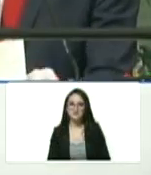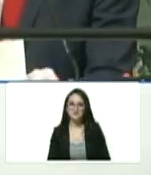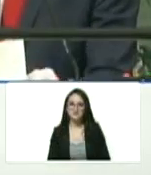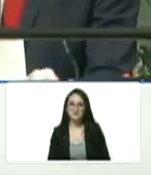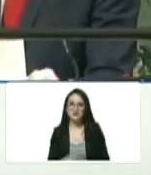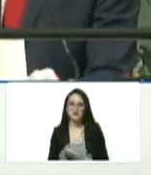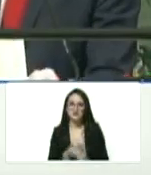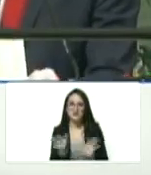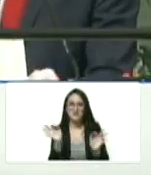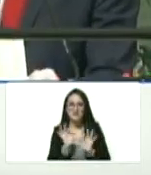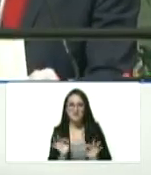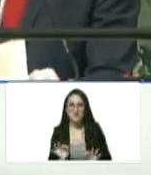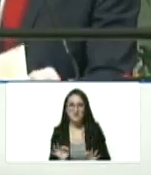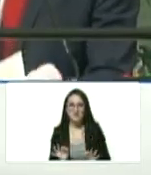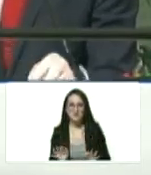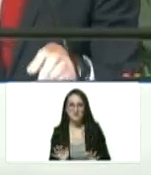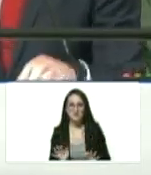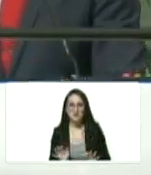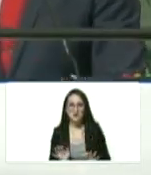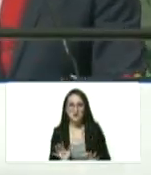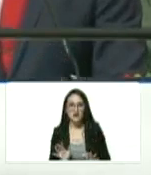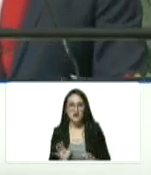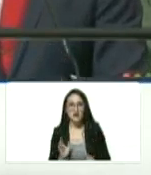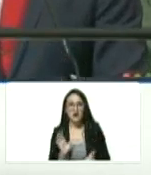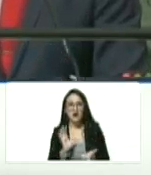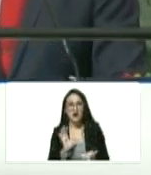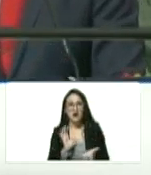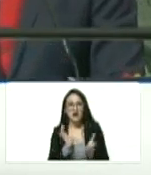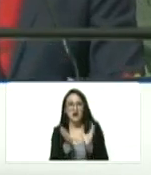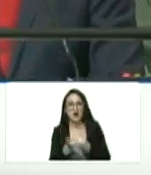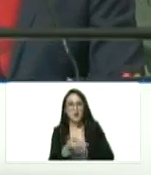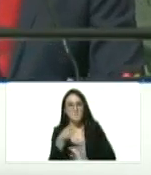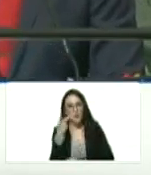las formas que va adquiriendo la geopolítica en el mundo,